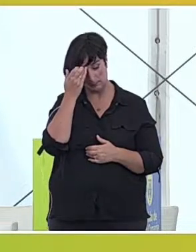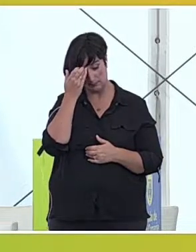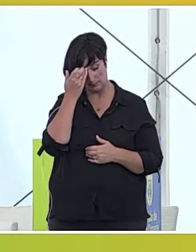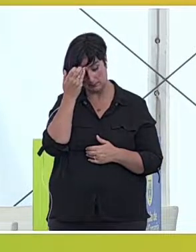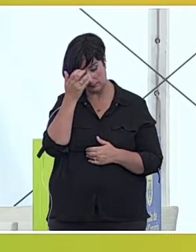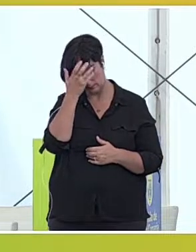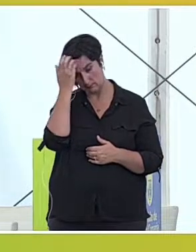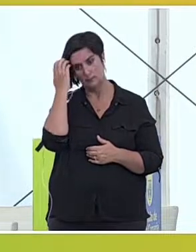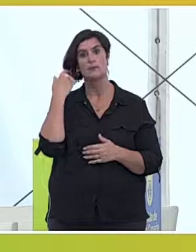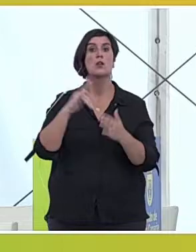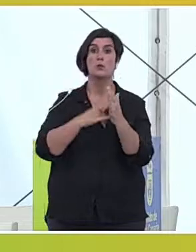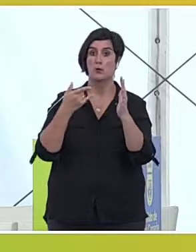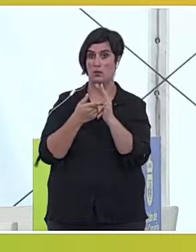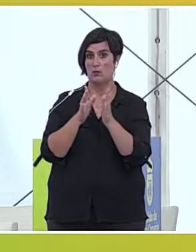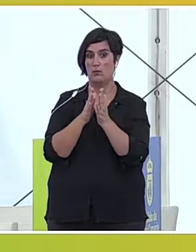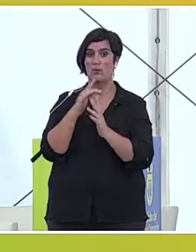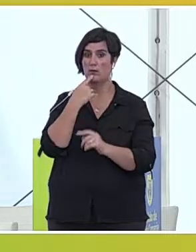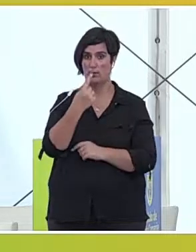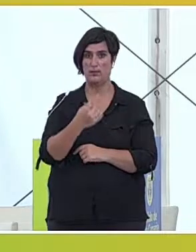El proyecto, como ha indicado Miguel Ángel,